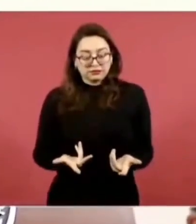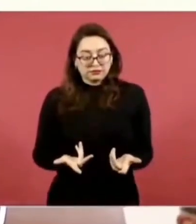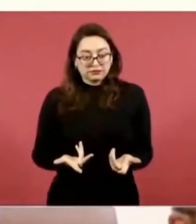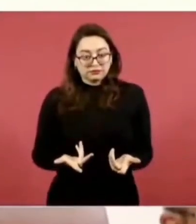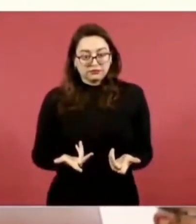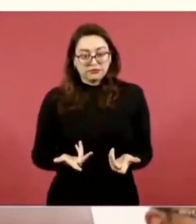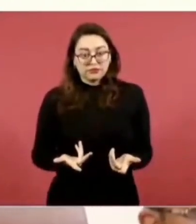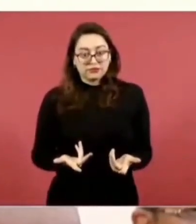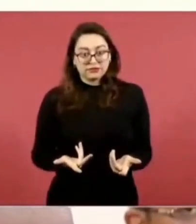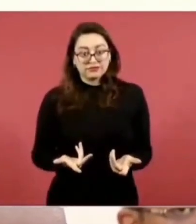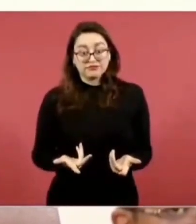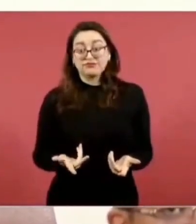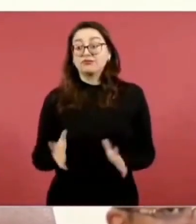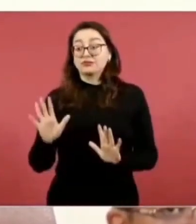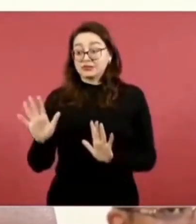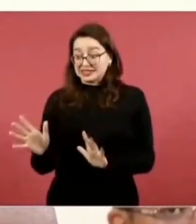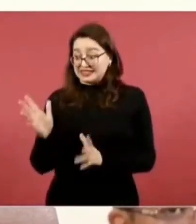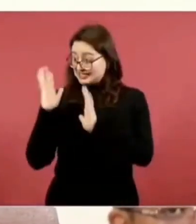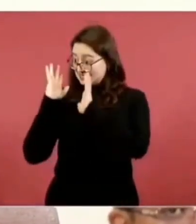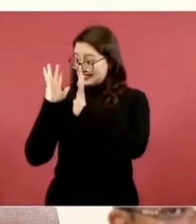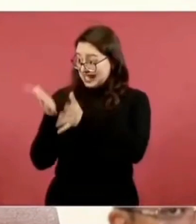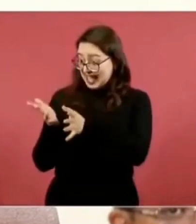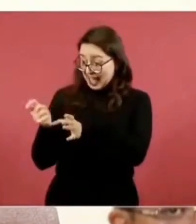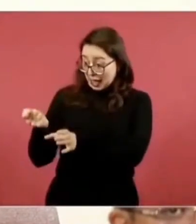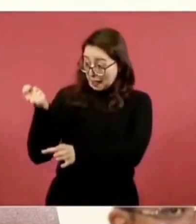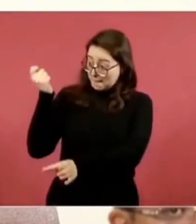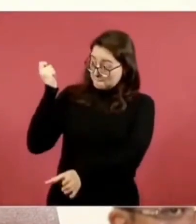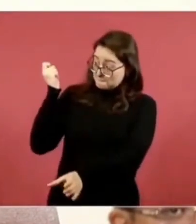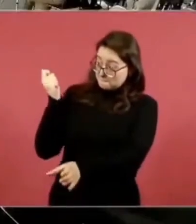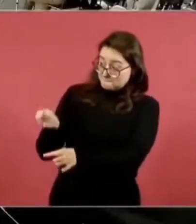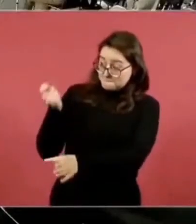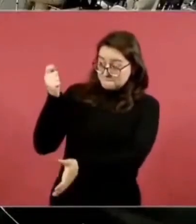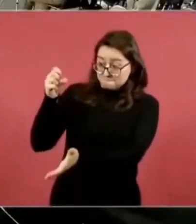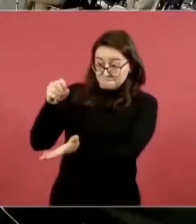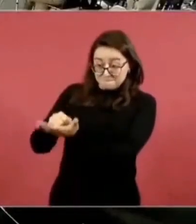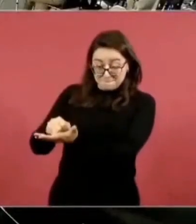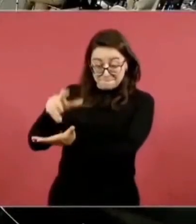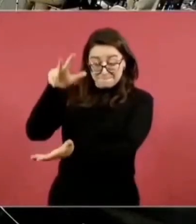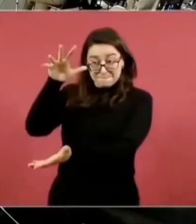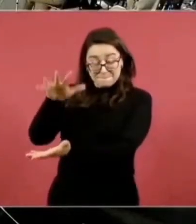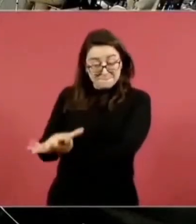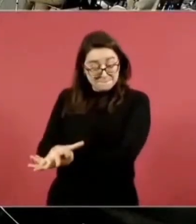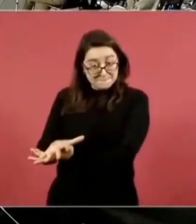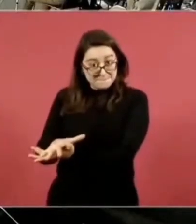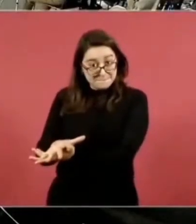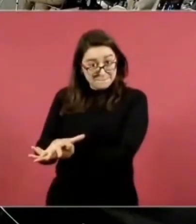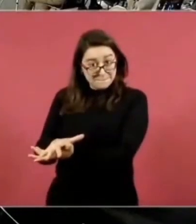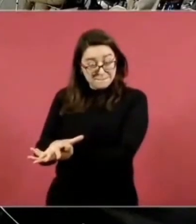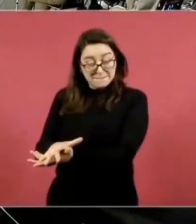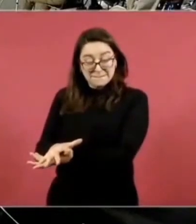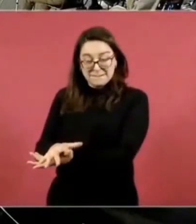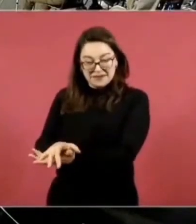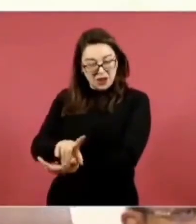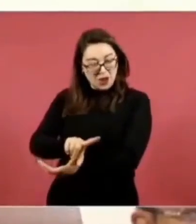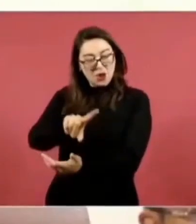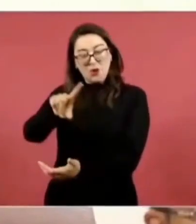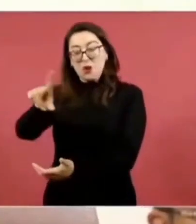se sentó el precedente con esta sentencia, se deja en